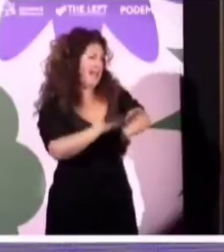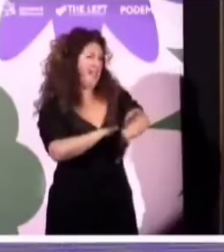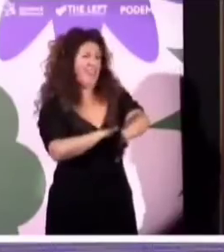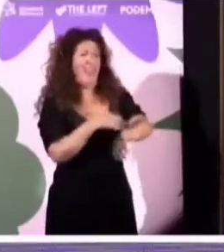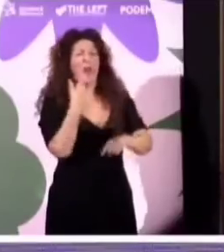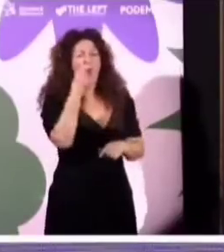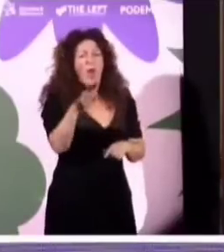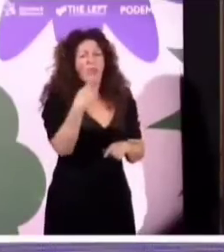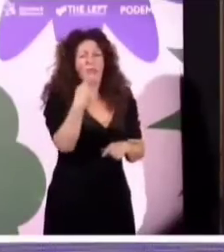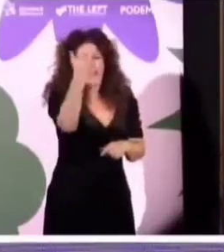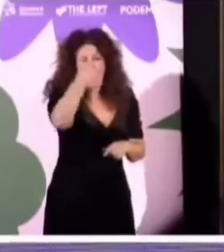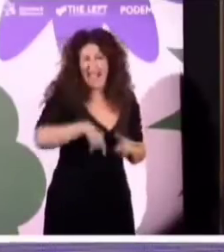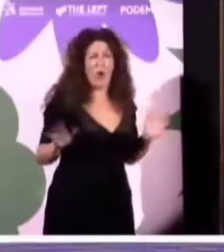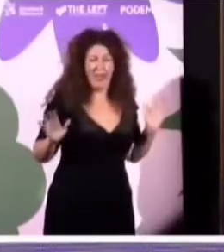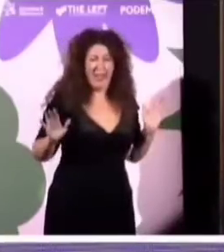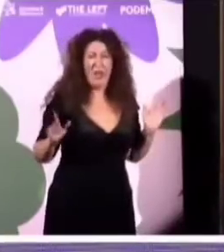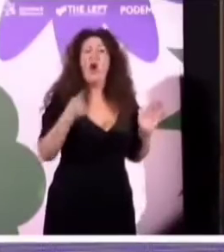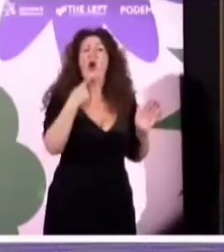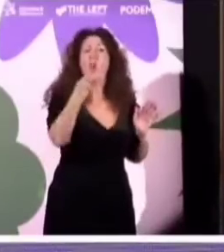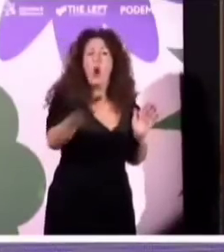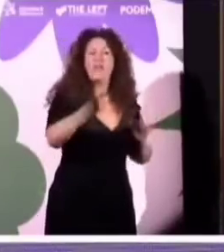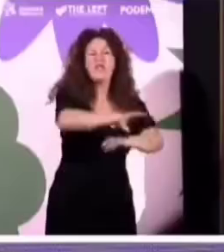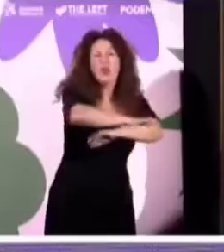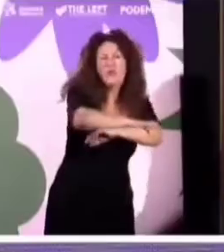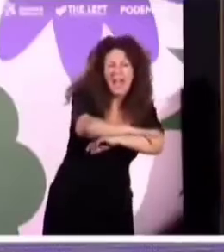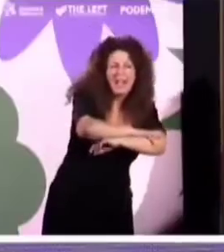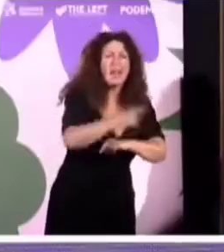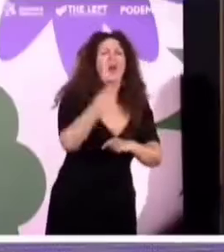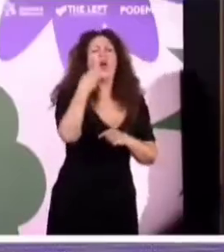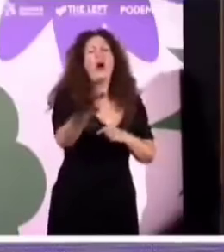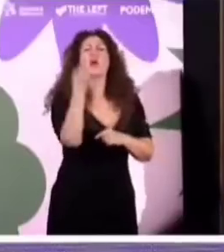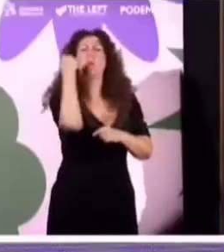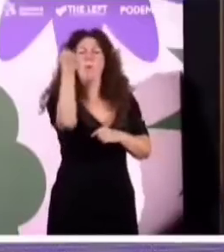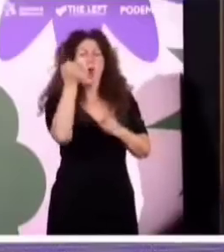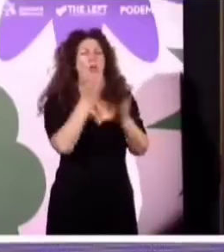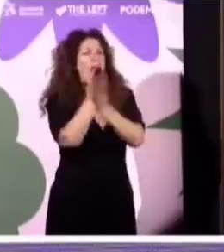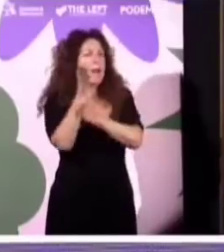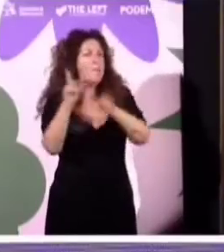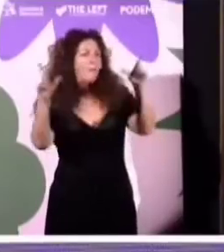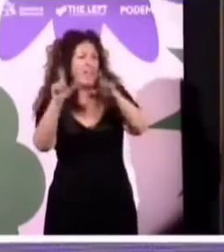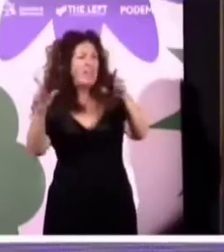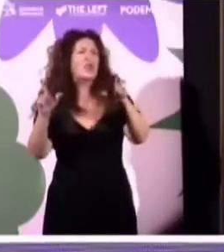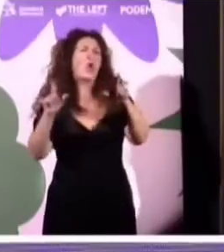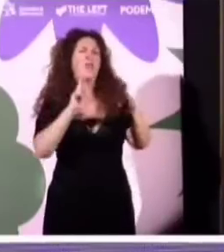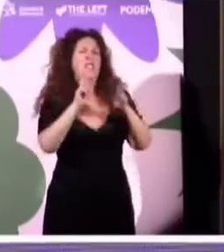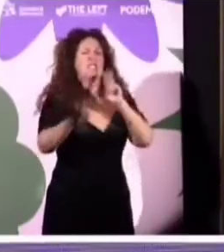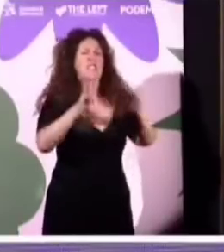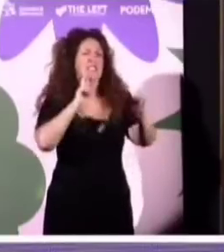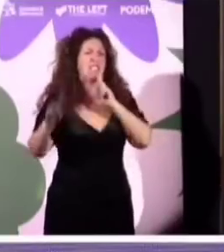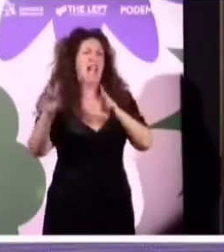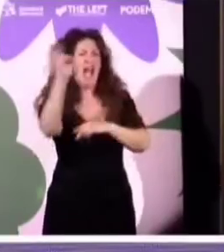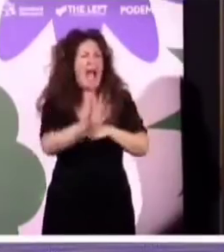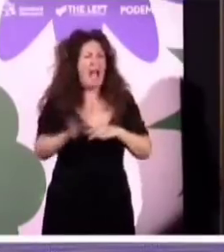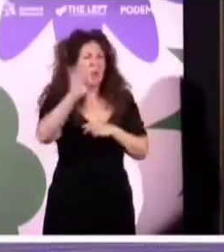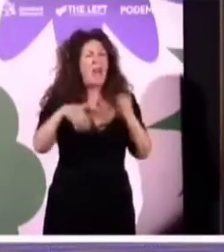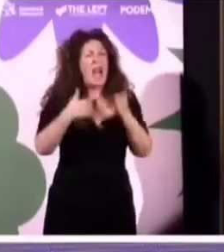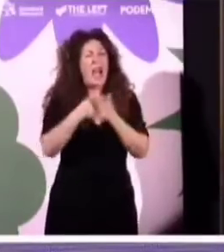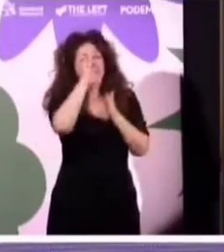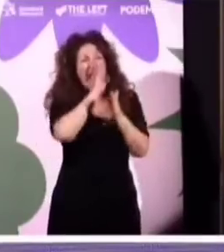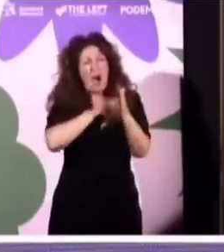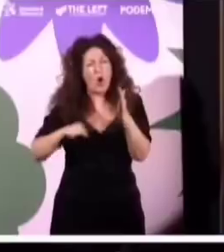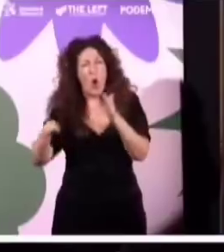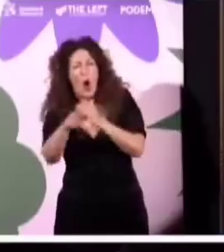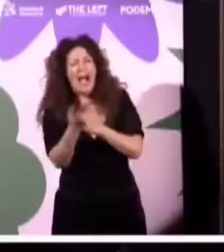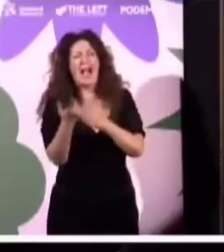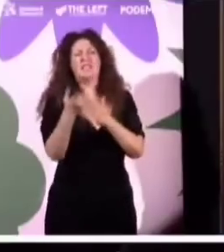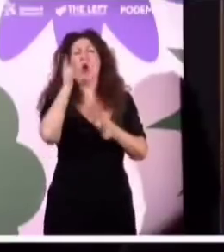que lo diga yo. Lo ha dicho Ferreras, lo dicen los poderes mediáticos cada vez que atacan a Podemos, lo dicen las cloacas, lo dicen los